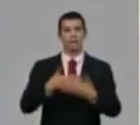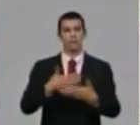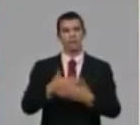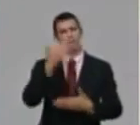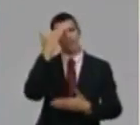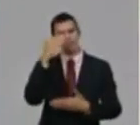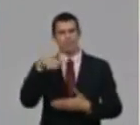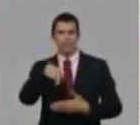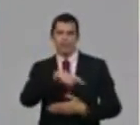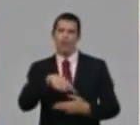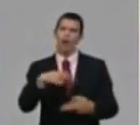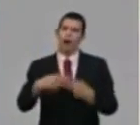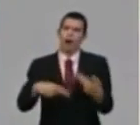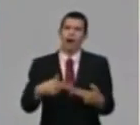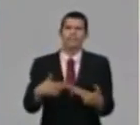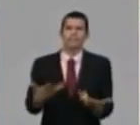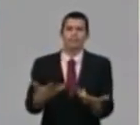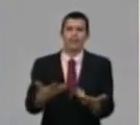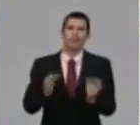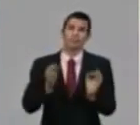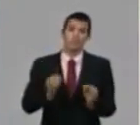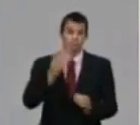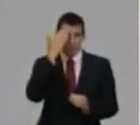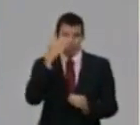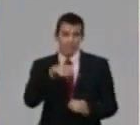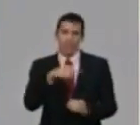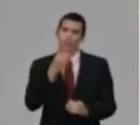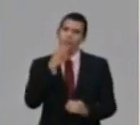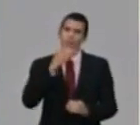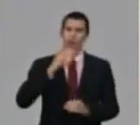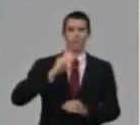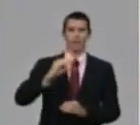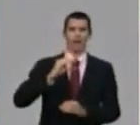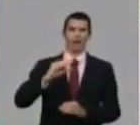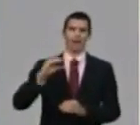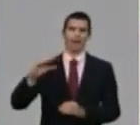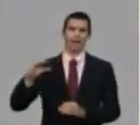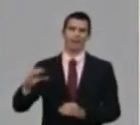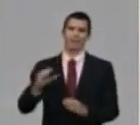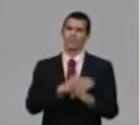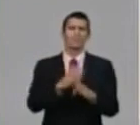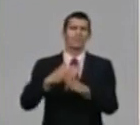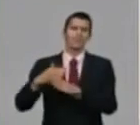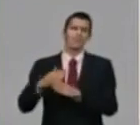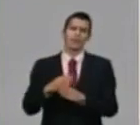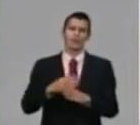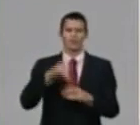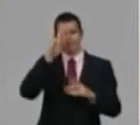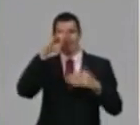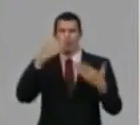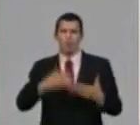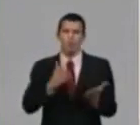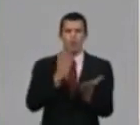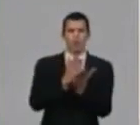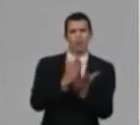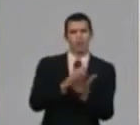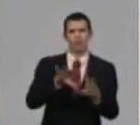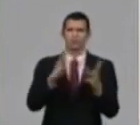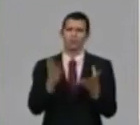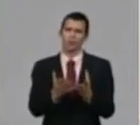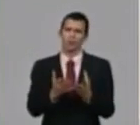someten a tributación. Es decir, ellos son los que generan los pagos al presupuesto del Estado. Entonces, con un criterio más racional puede afectarse, puede atenuarse